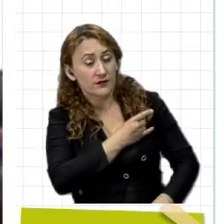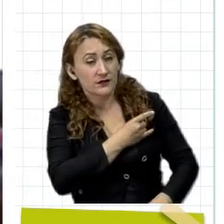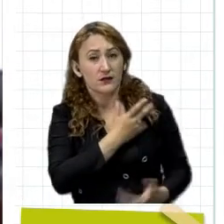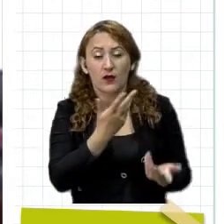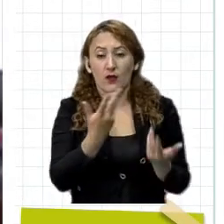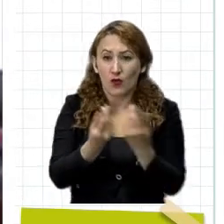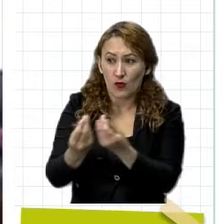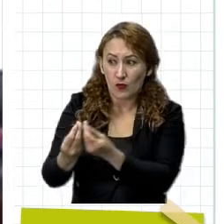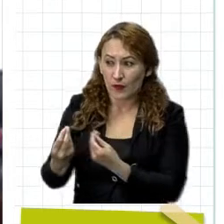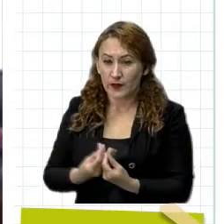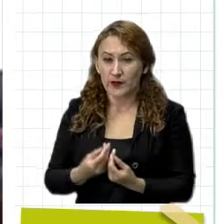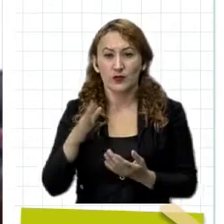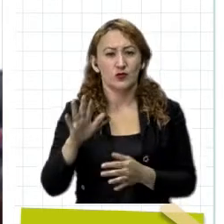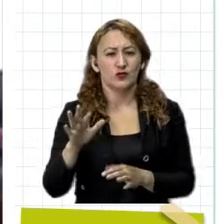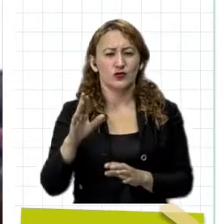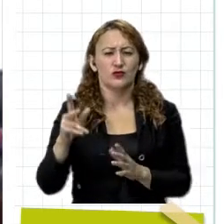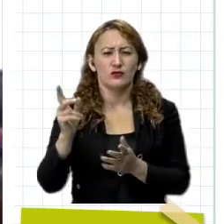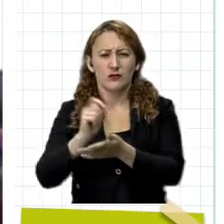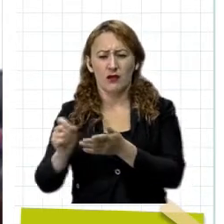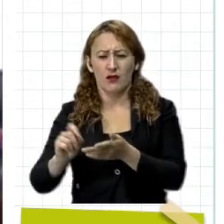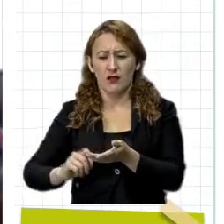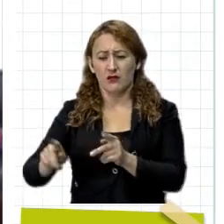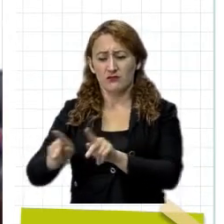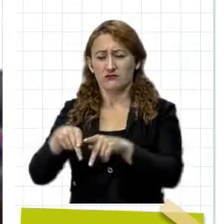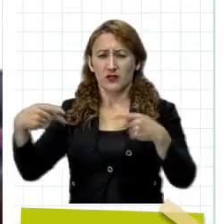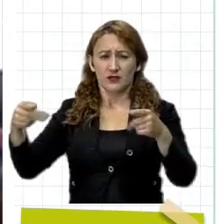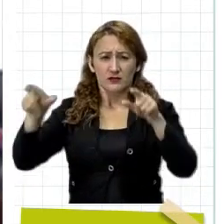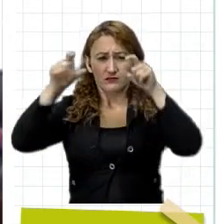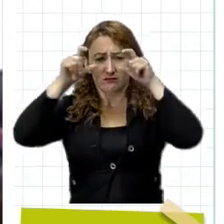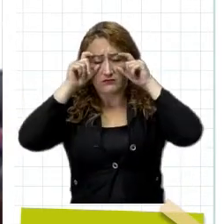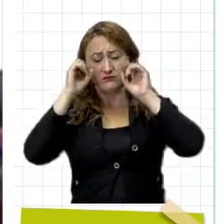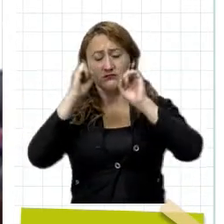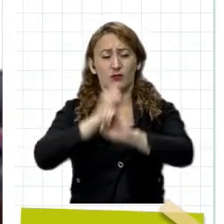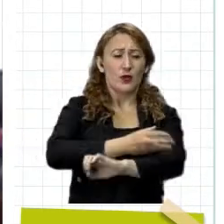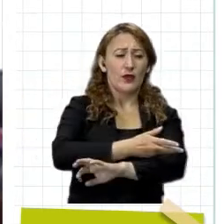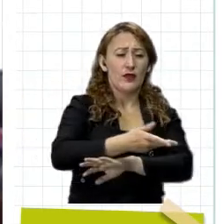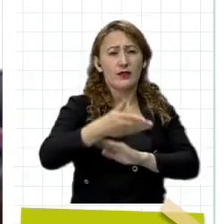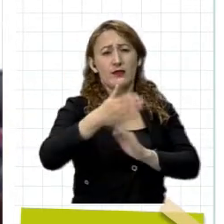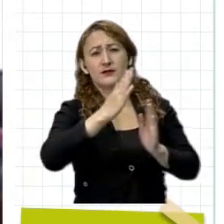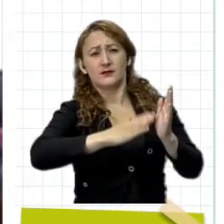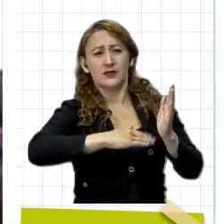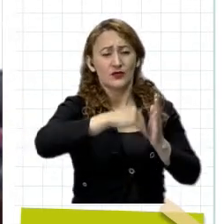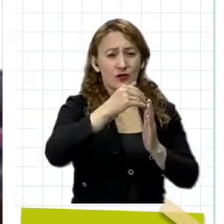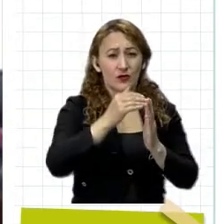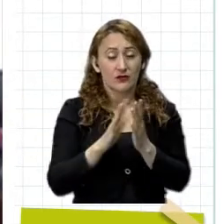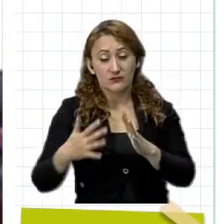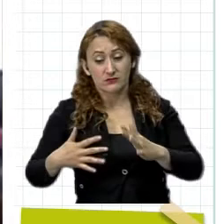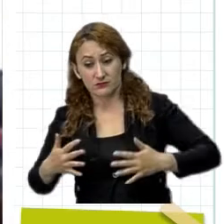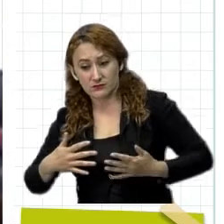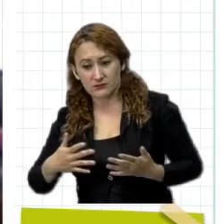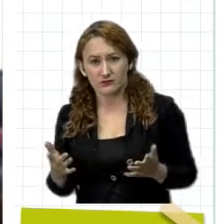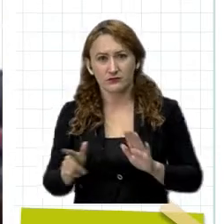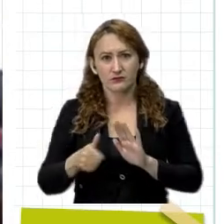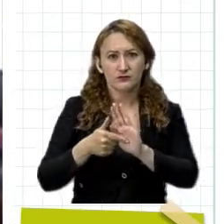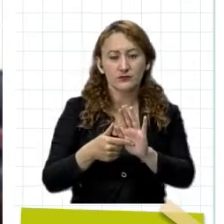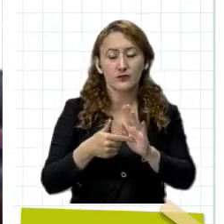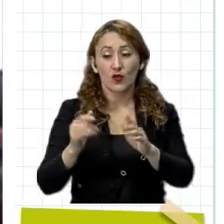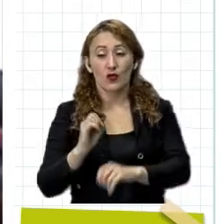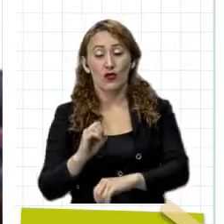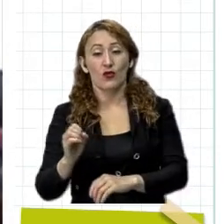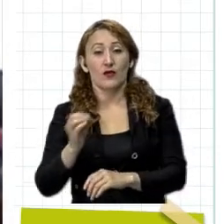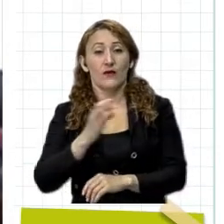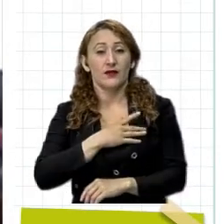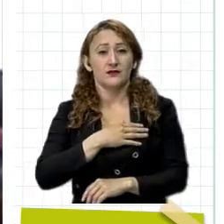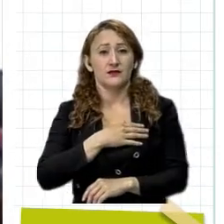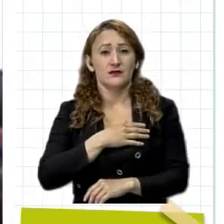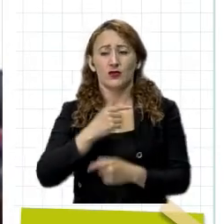compañeros cronistas de periódicos e intelectuales, poetas, pintores, dramaturgos, novelistas, yo era el